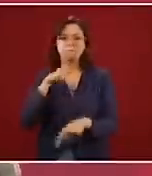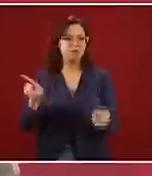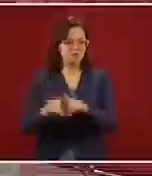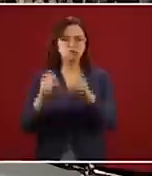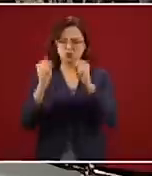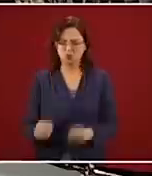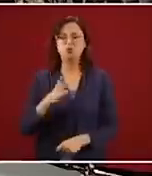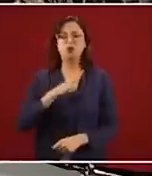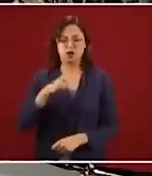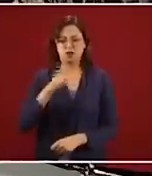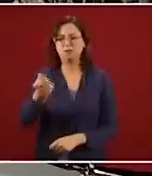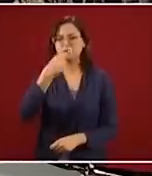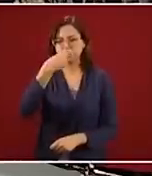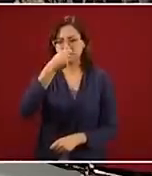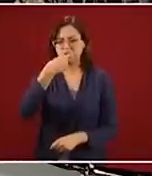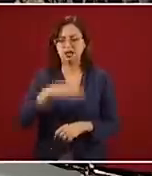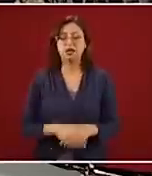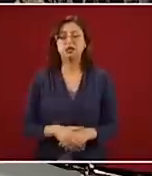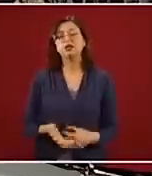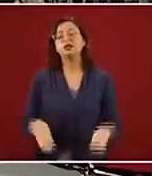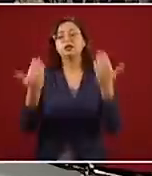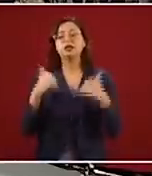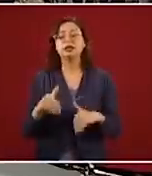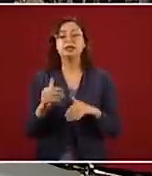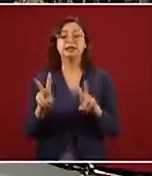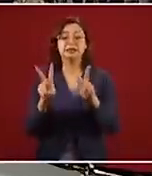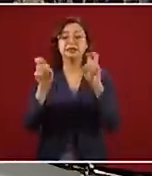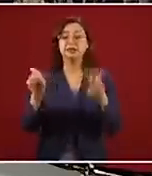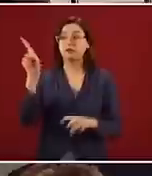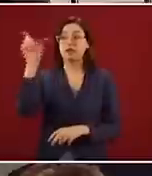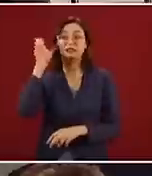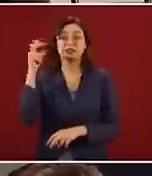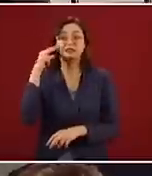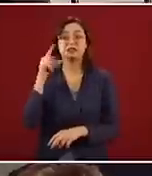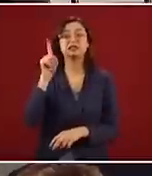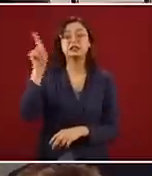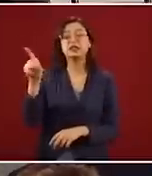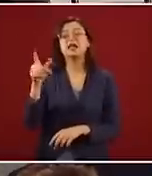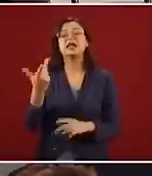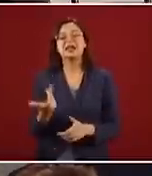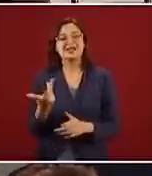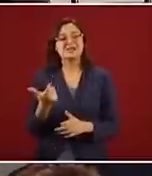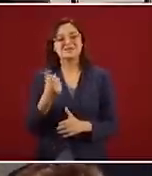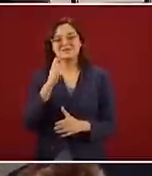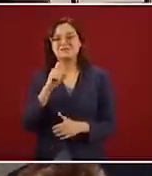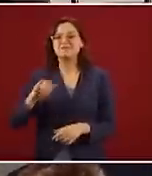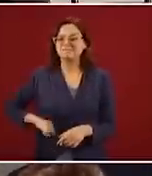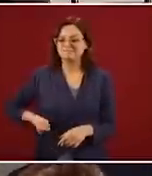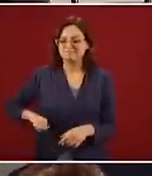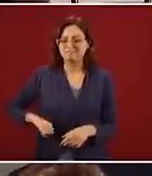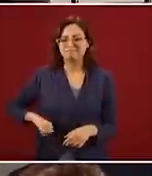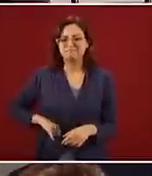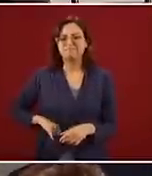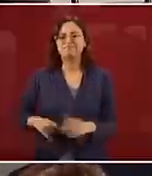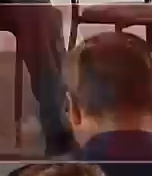garantizar. Sobre el tema de Wuhan, China, reitero lo que también hemos dicho, nos interesa mucho mantener esto